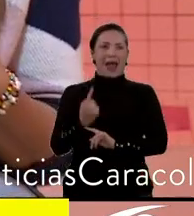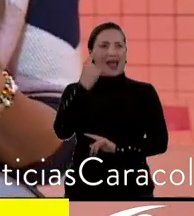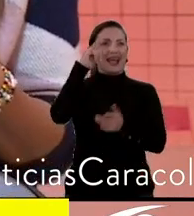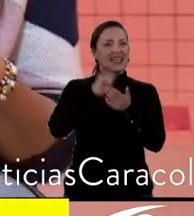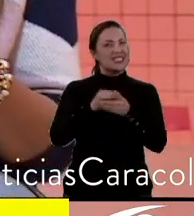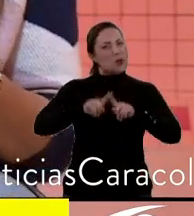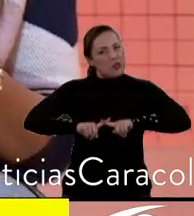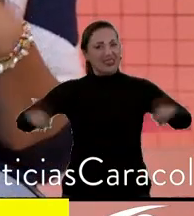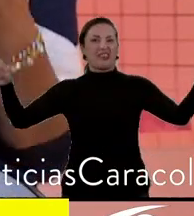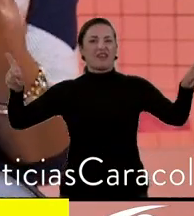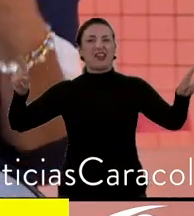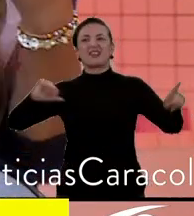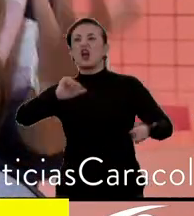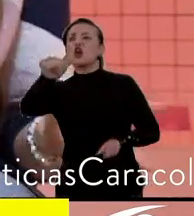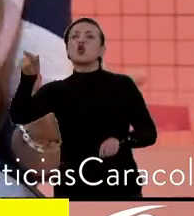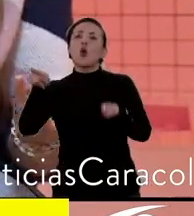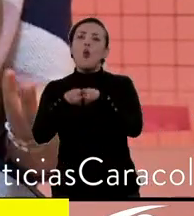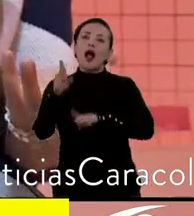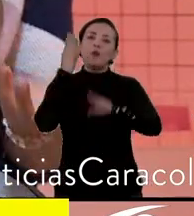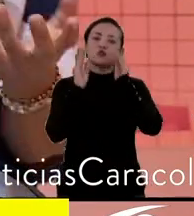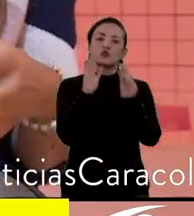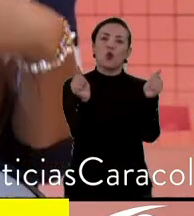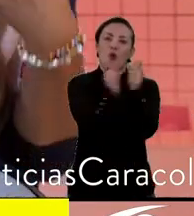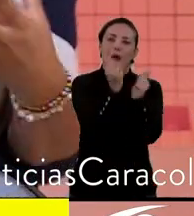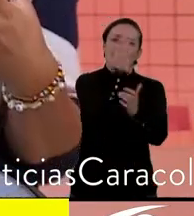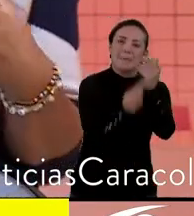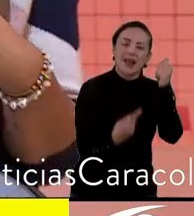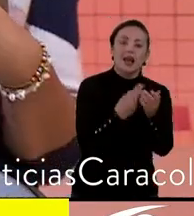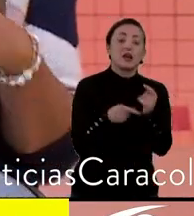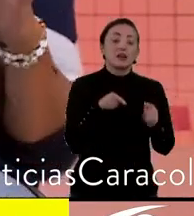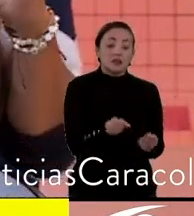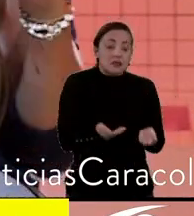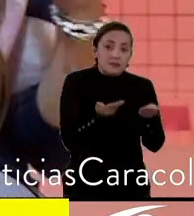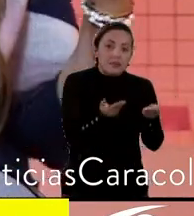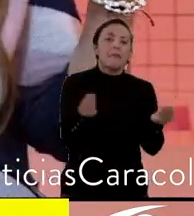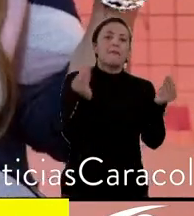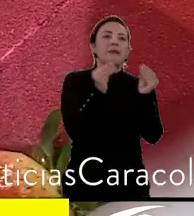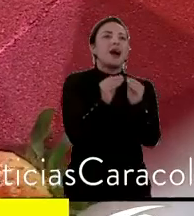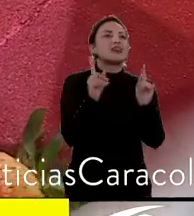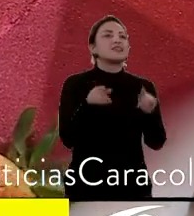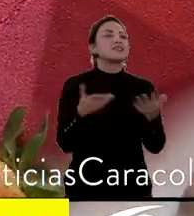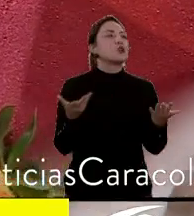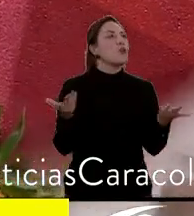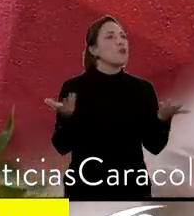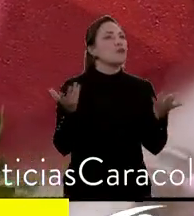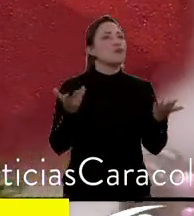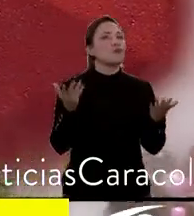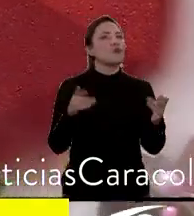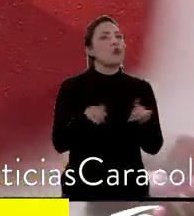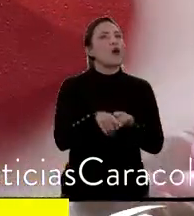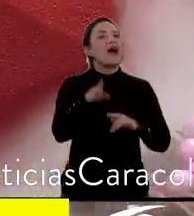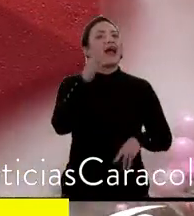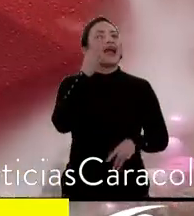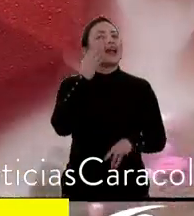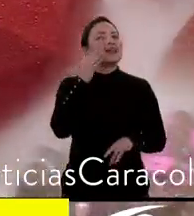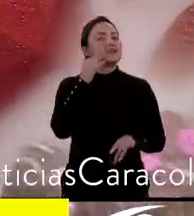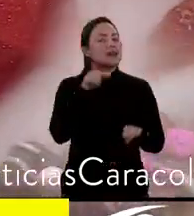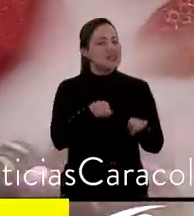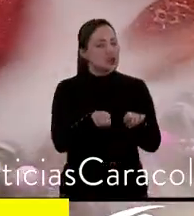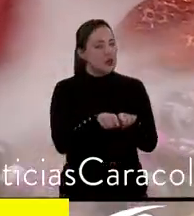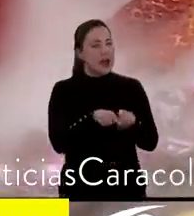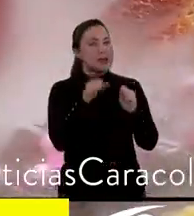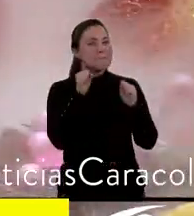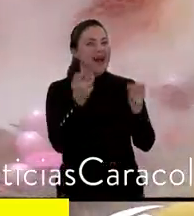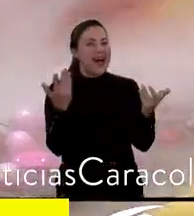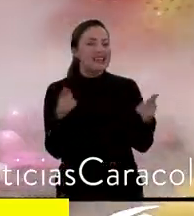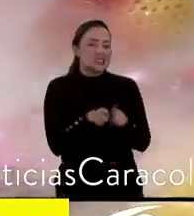diferencial en una experiencia para parejas y más allá del producto, ofrecerles como una experiencia que gira alrededor, como